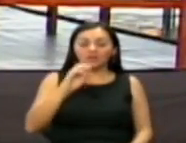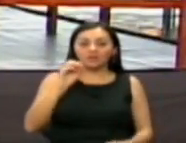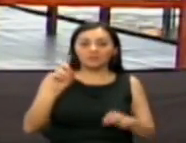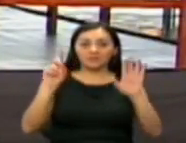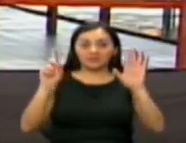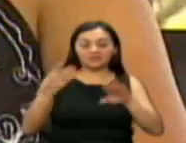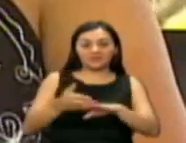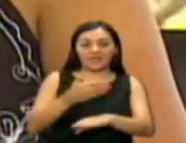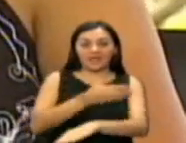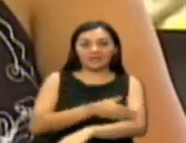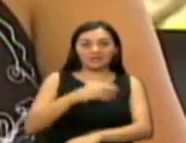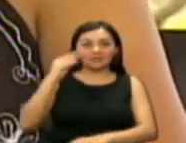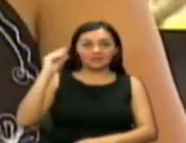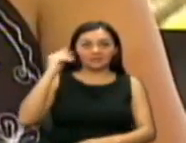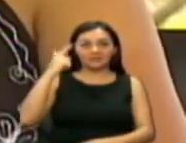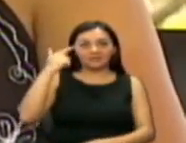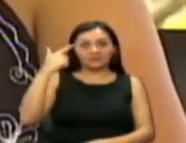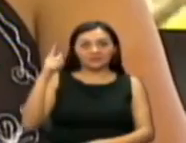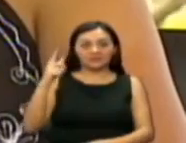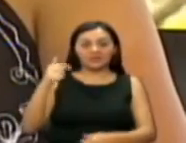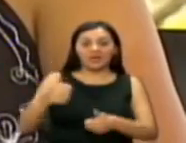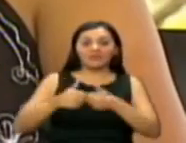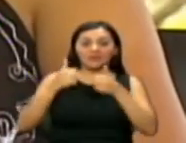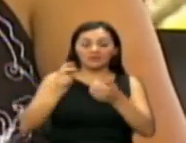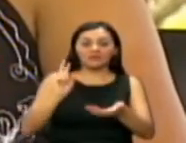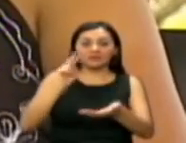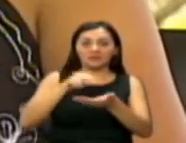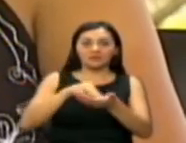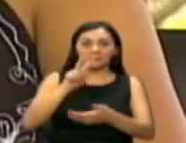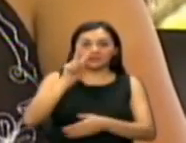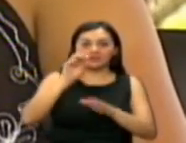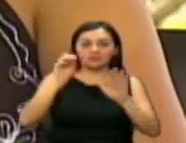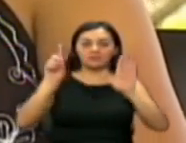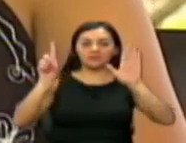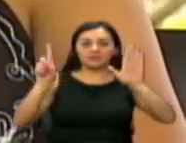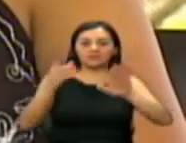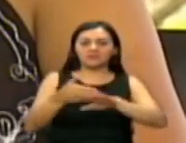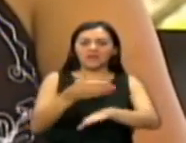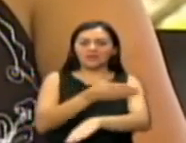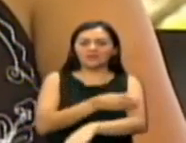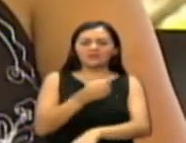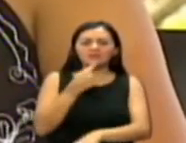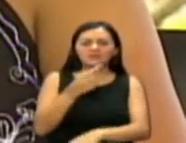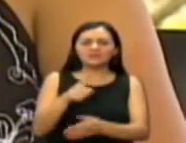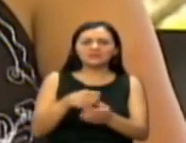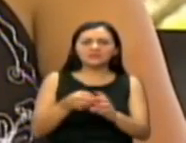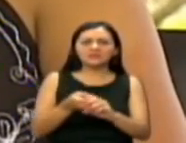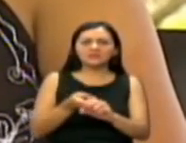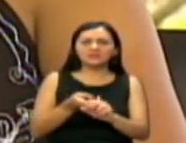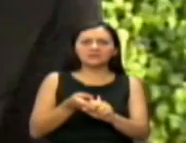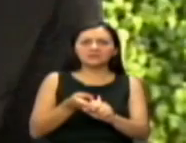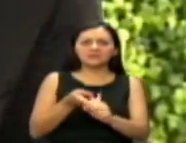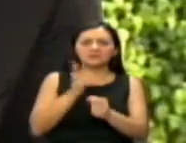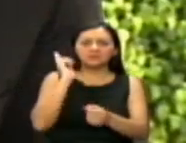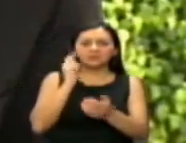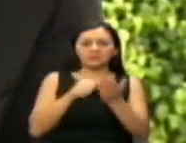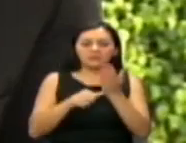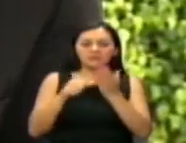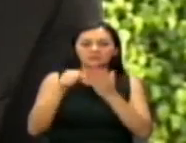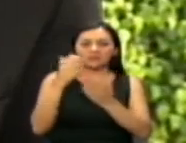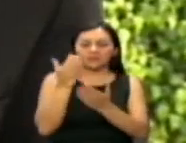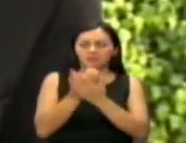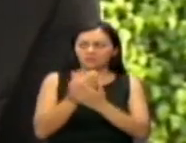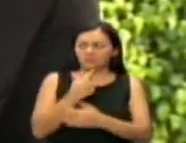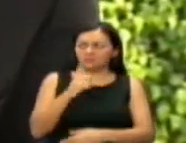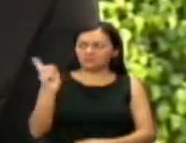Lagos y también me decía que no sabía si se iba a presentar a candidato. ¿2006? En 2006, no, cuando no, renunció, después de renunciar al Ministerio de Economía. Eso fue en 2005. En 2005, pero porque en